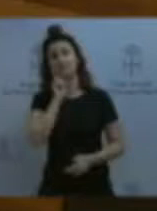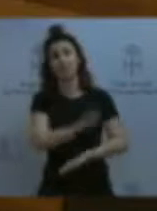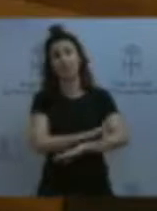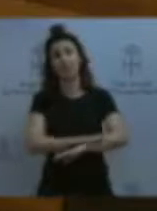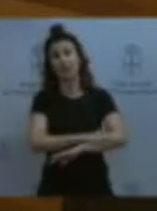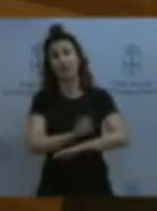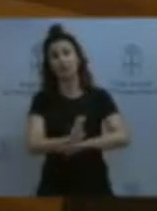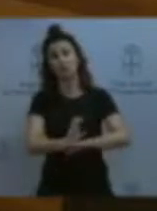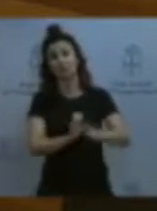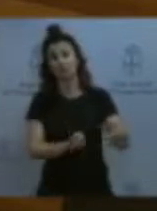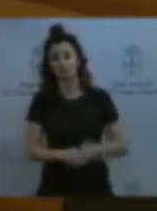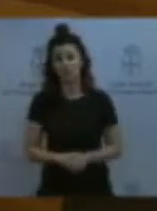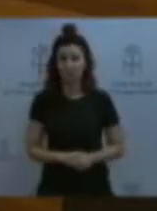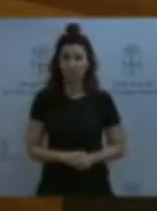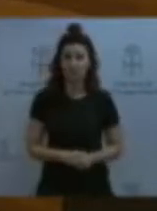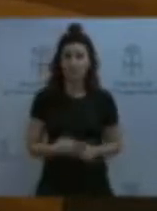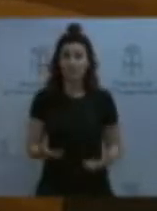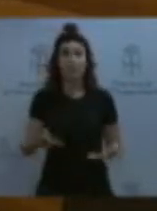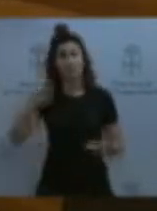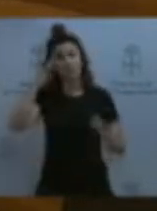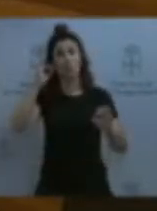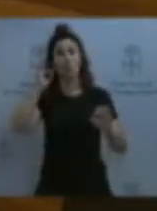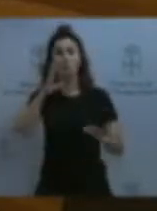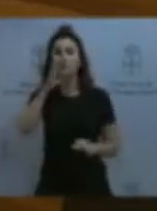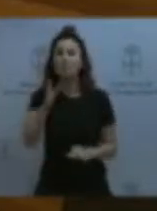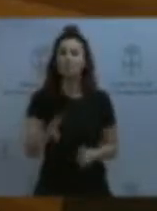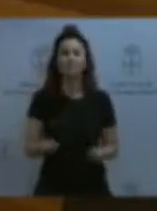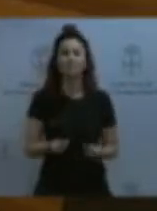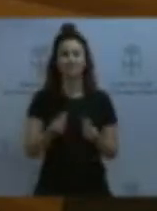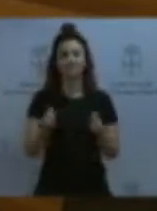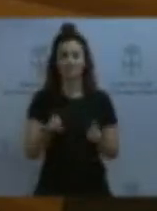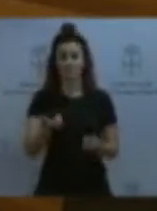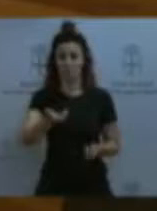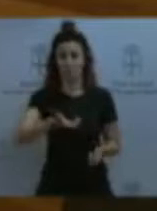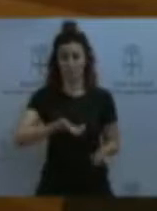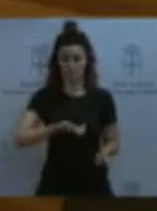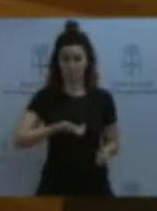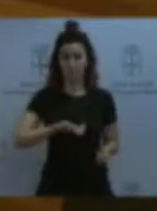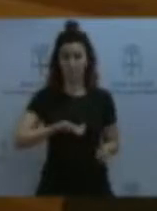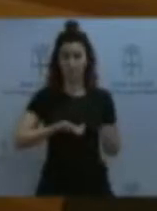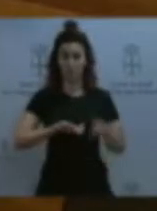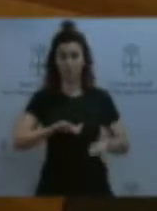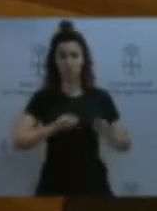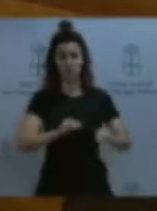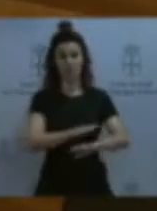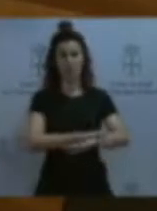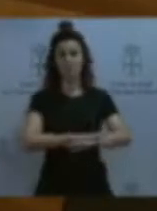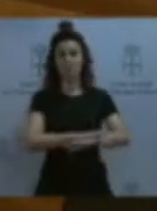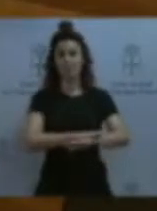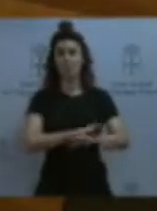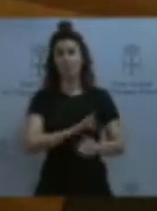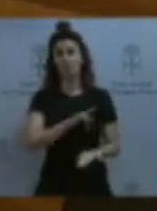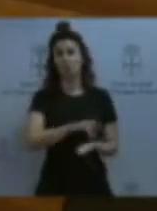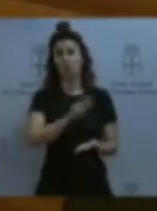porque el espectáculo que están dando el Ayuntamiento y a la súa administración desde 2014 é lamentable. Que van ya